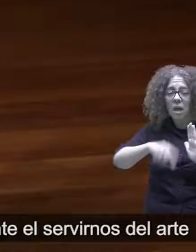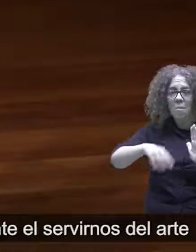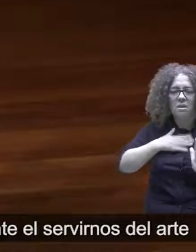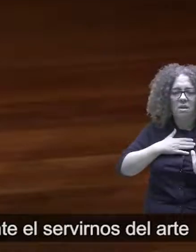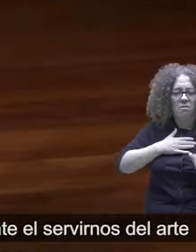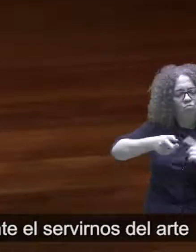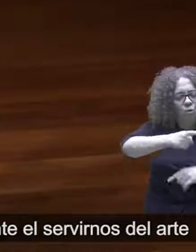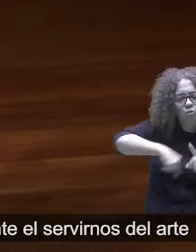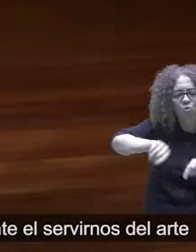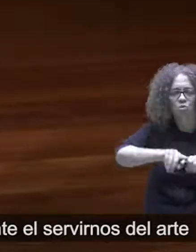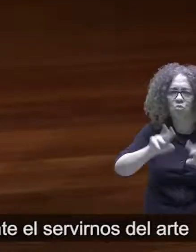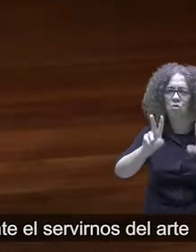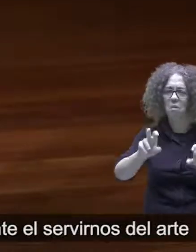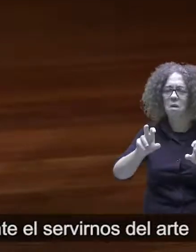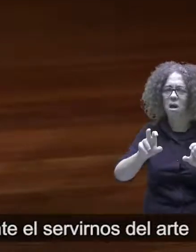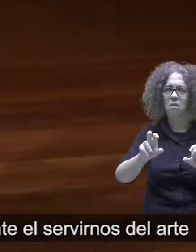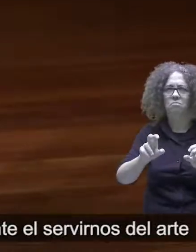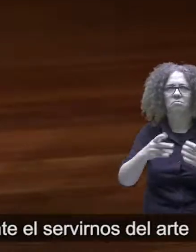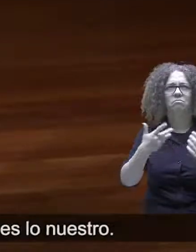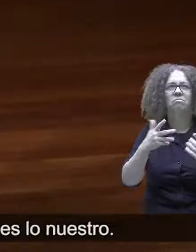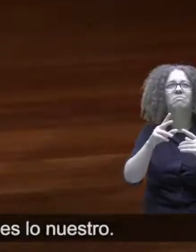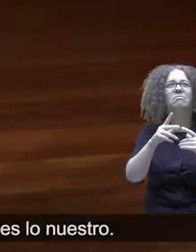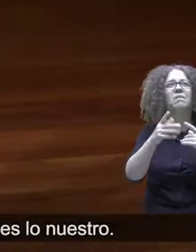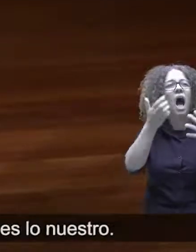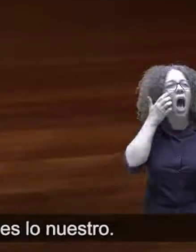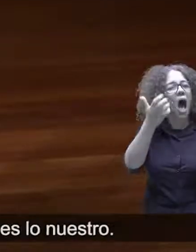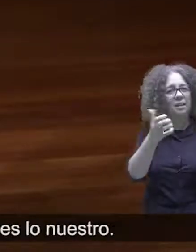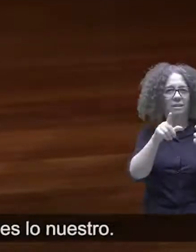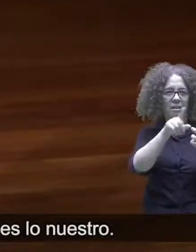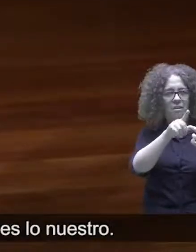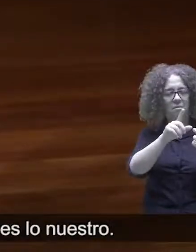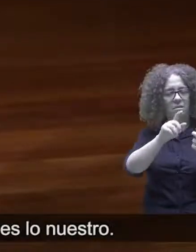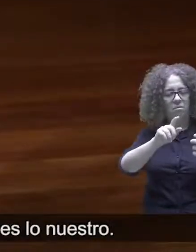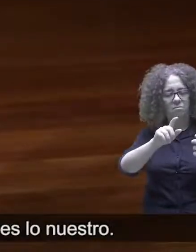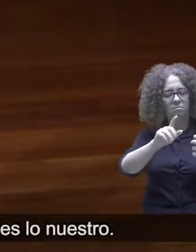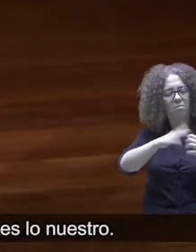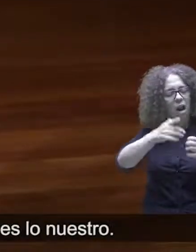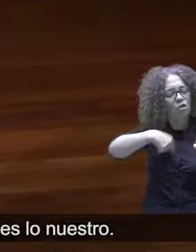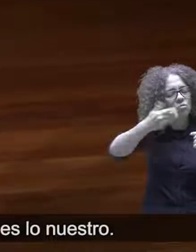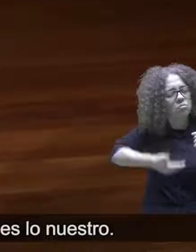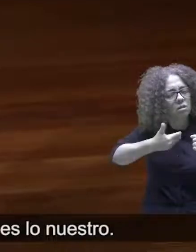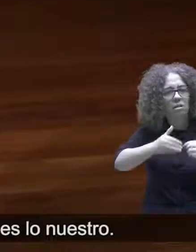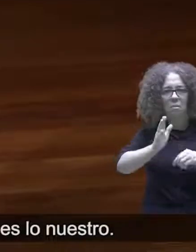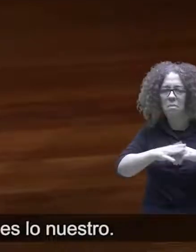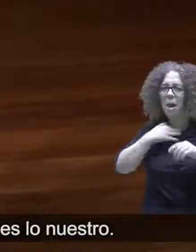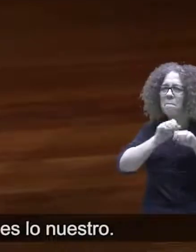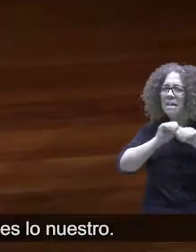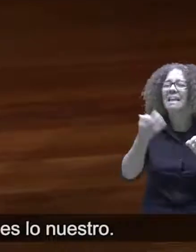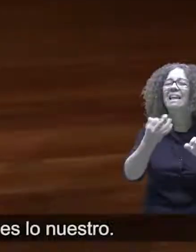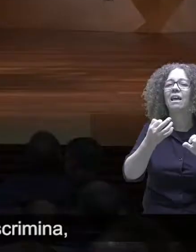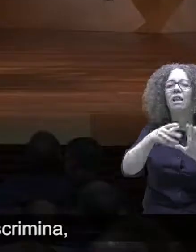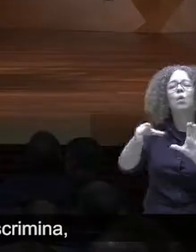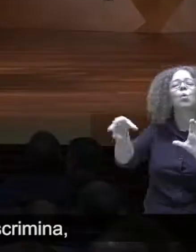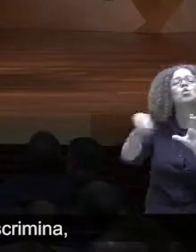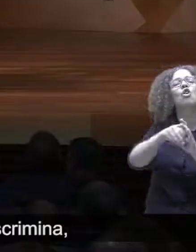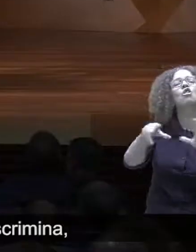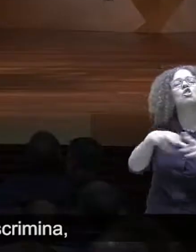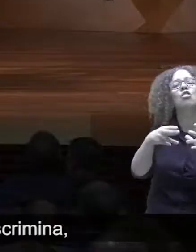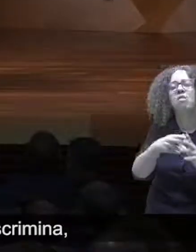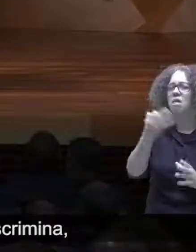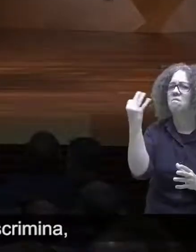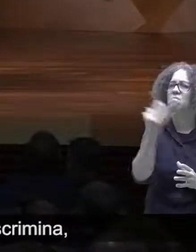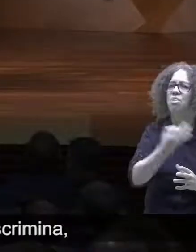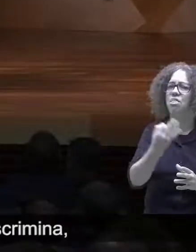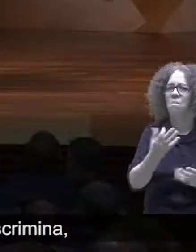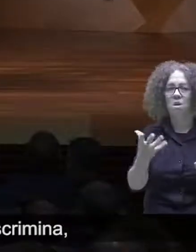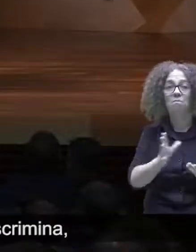importante, el servirnos del arte, ¿verdad?, para trasladar un mensaje de inclusión social, que es lo nuestro. En el arte